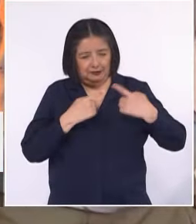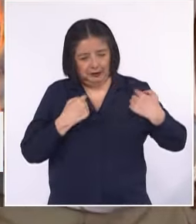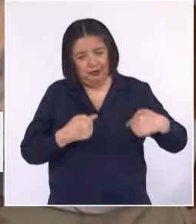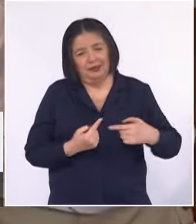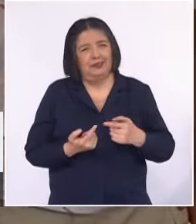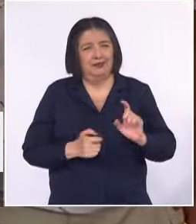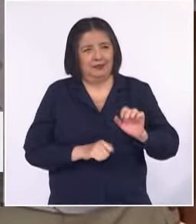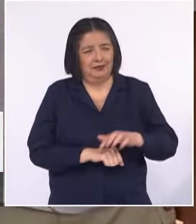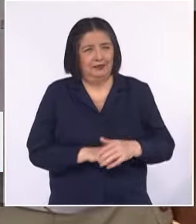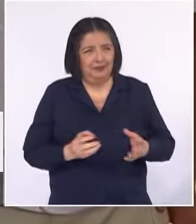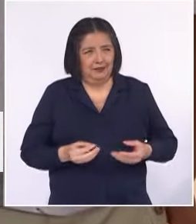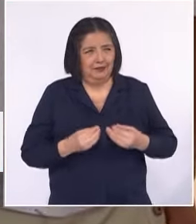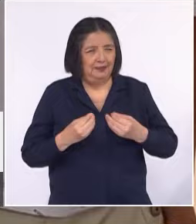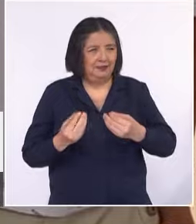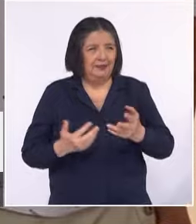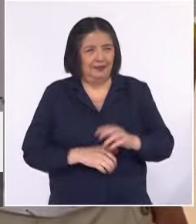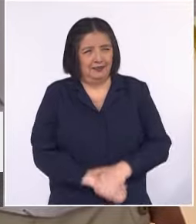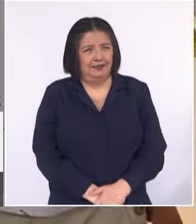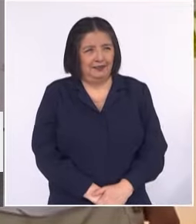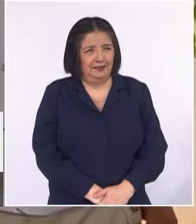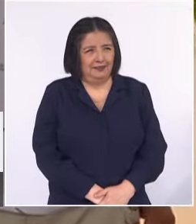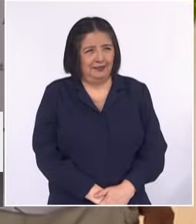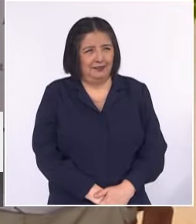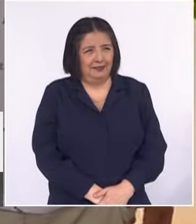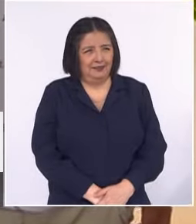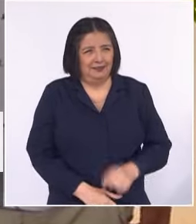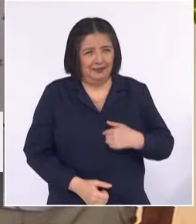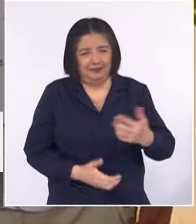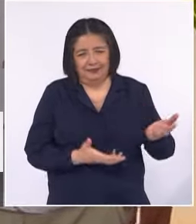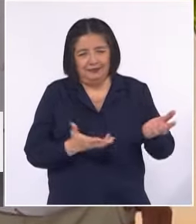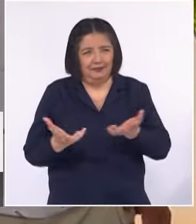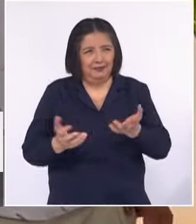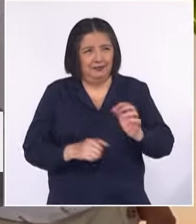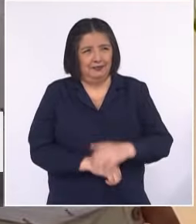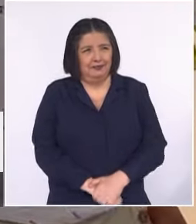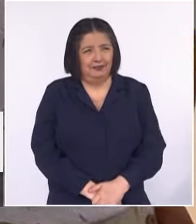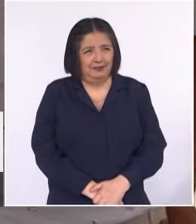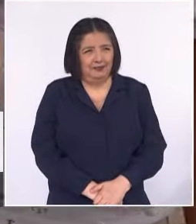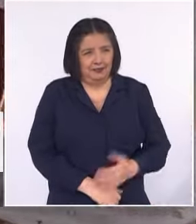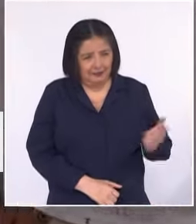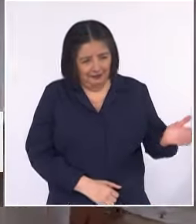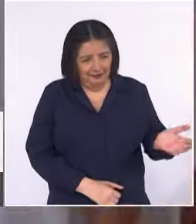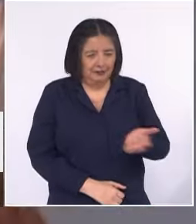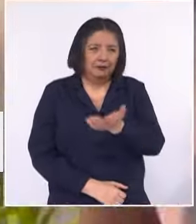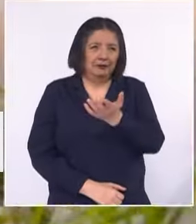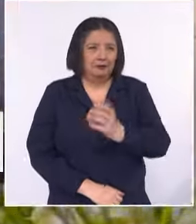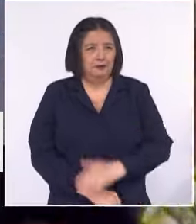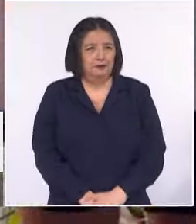bonitos. Regalamos a nuestros invitados a nuestro mundo mágico.